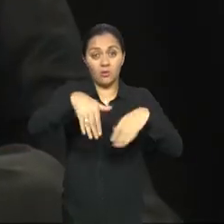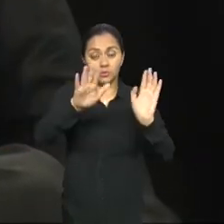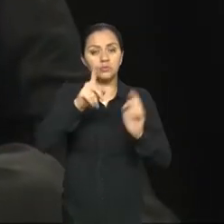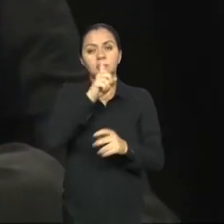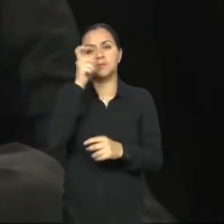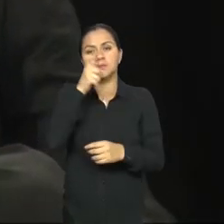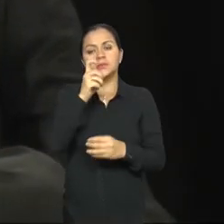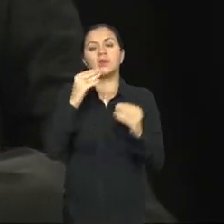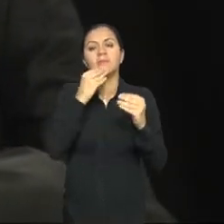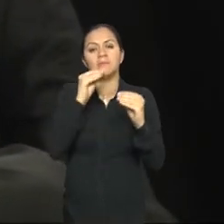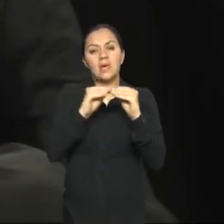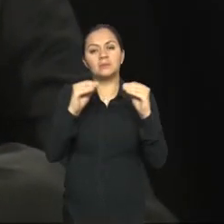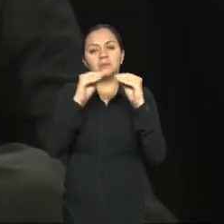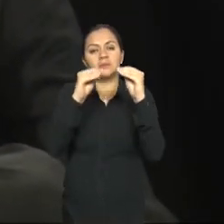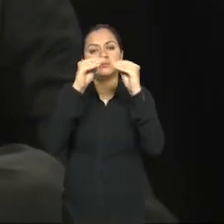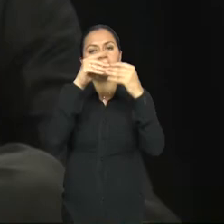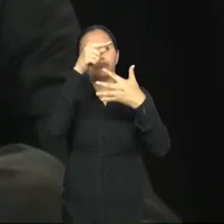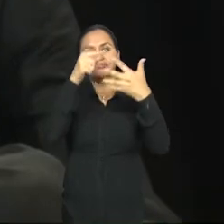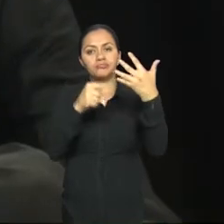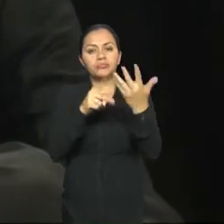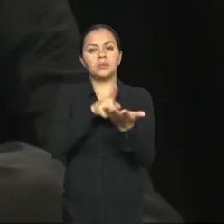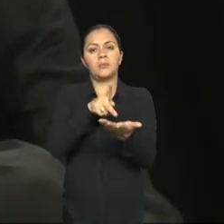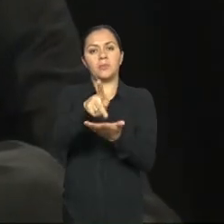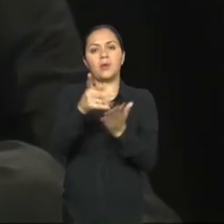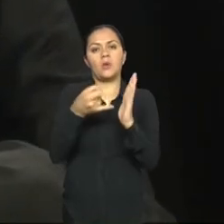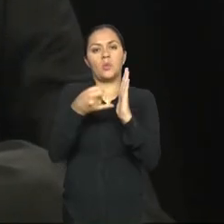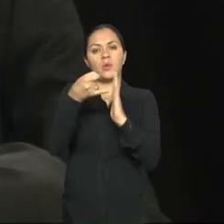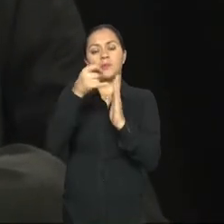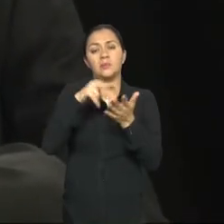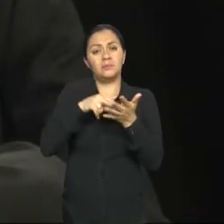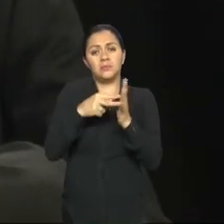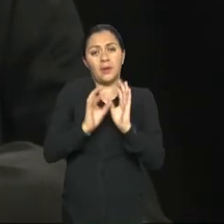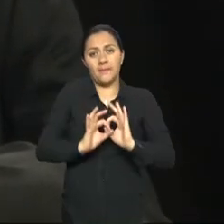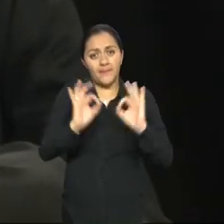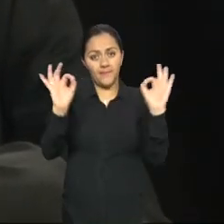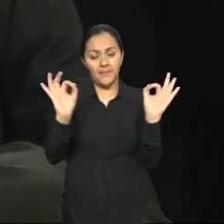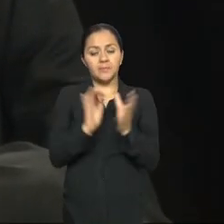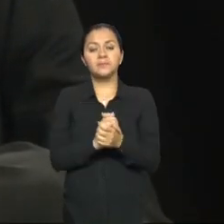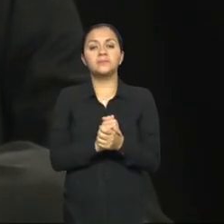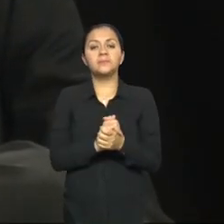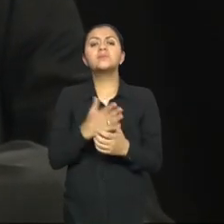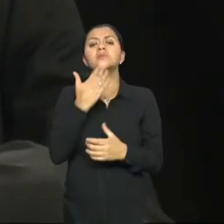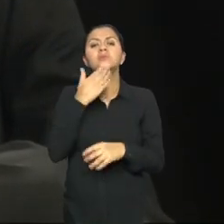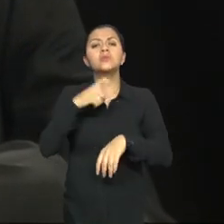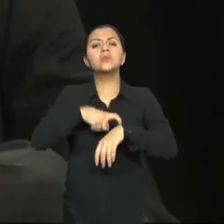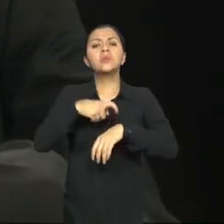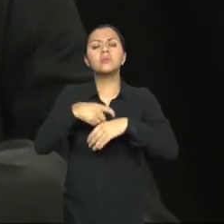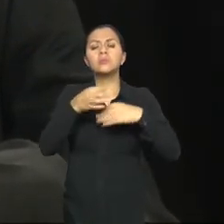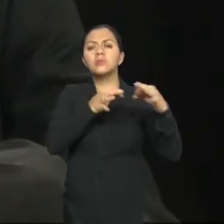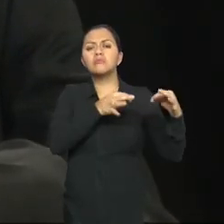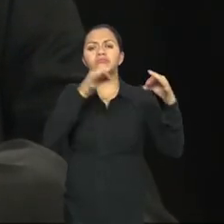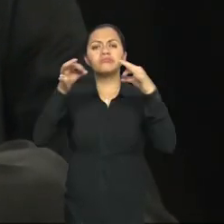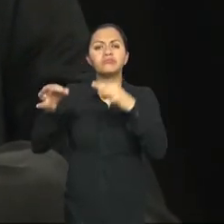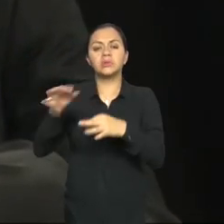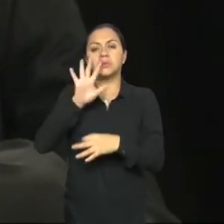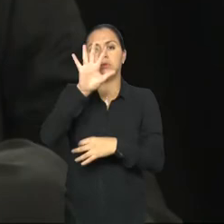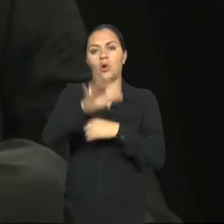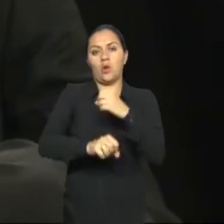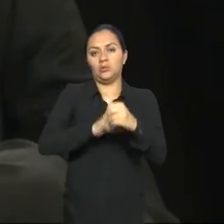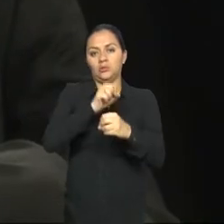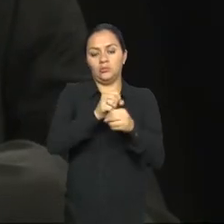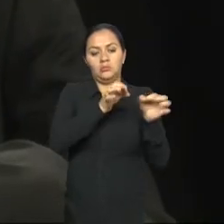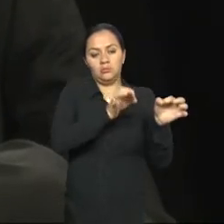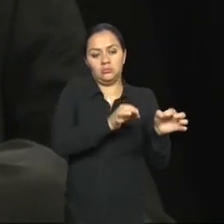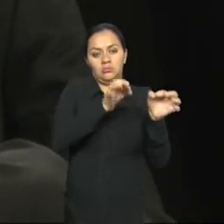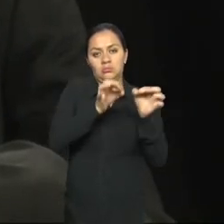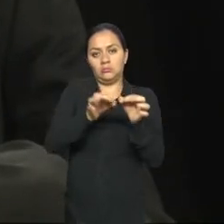para seguir haciendo el pago del IVA que no tienes que declarar. ¿Y pues, hasta cuánto tiempo puedo hacer ese arrastre? Tienes 5 años para seguir haciendo. Igual, los